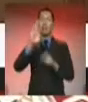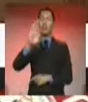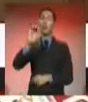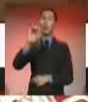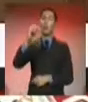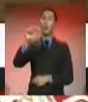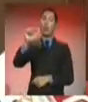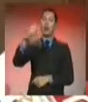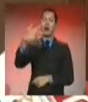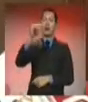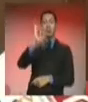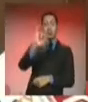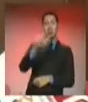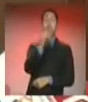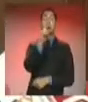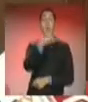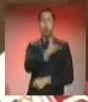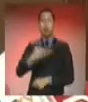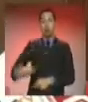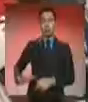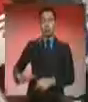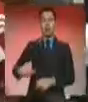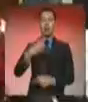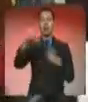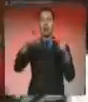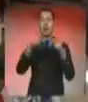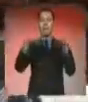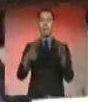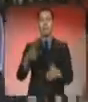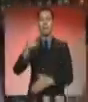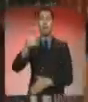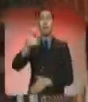presidida por el prefecto Gustavo Baroja. Alex Pila, Gama Noticias.